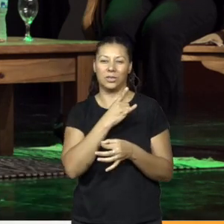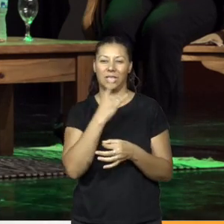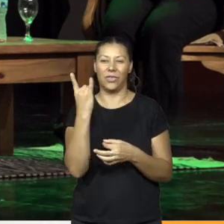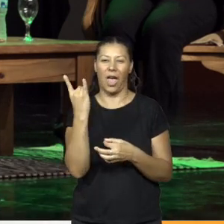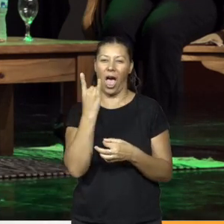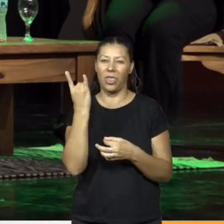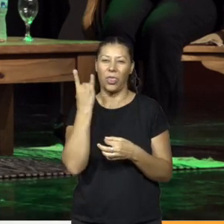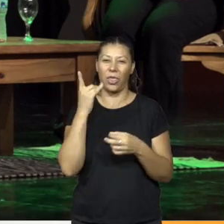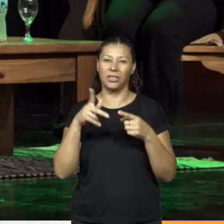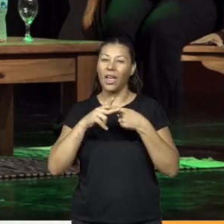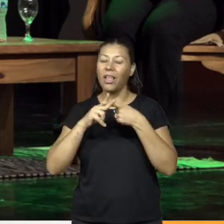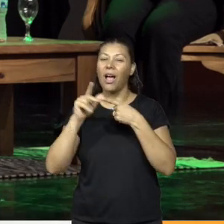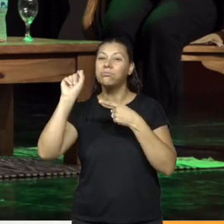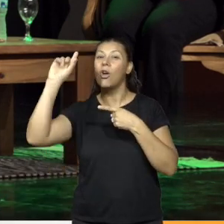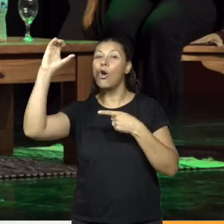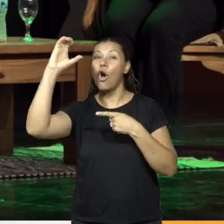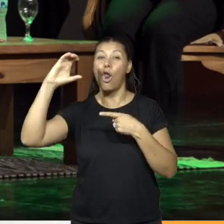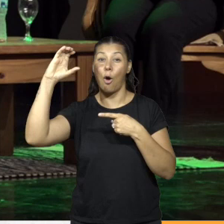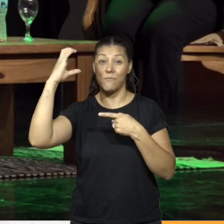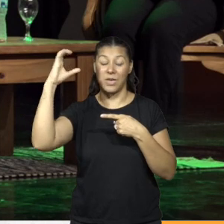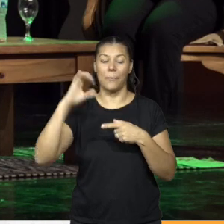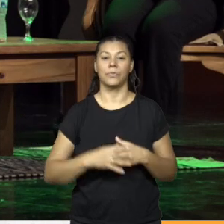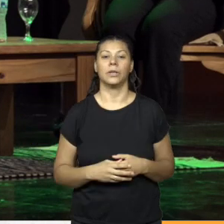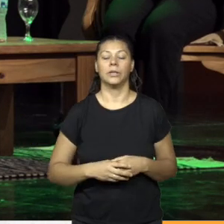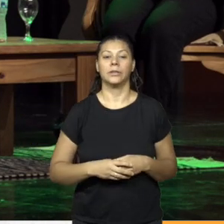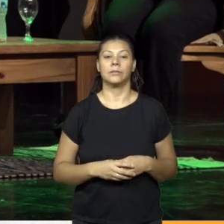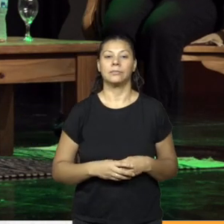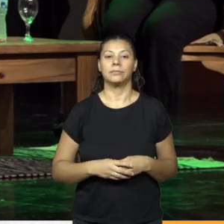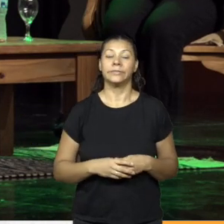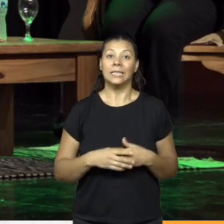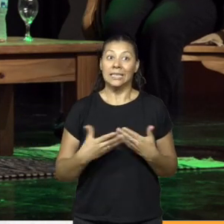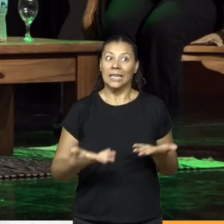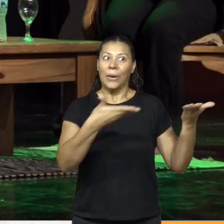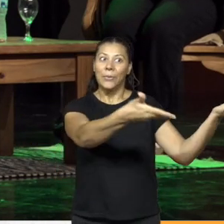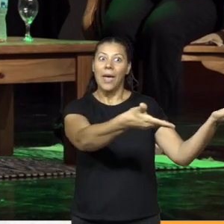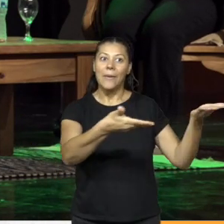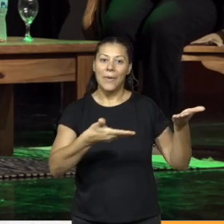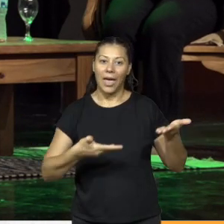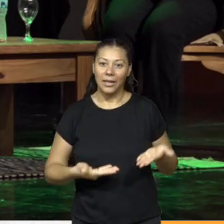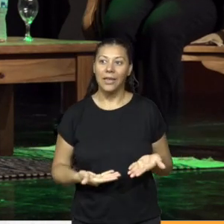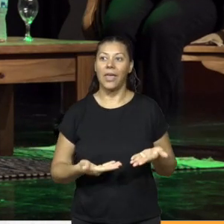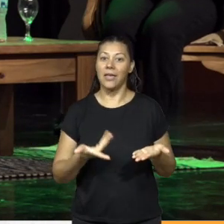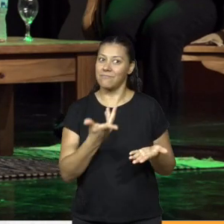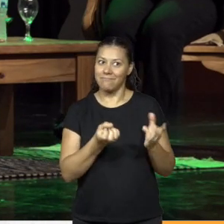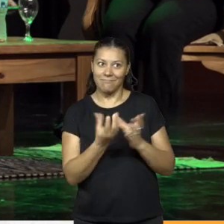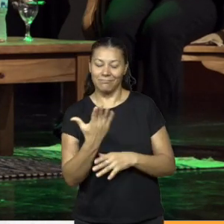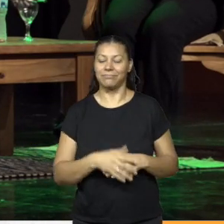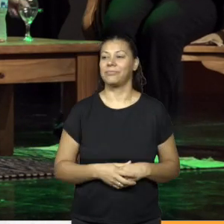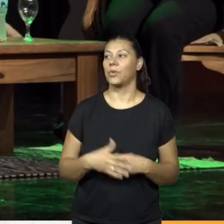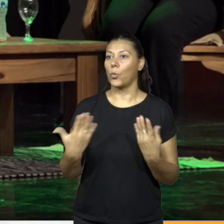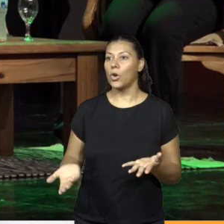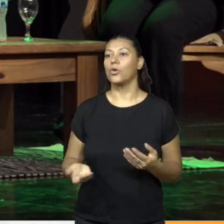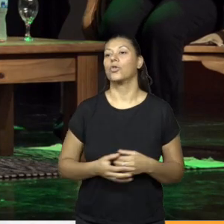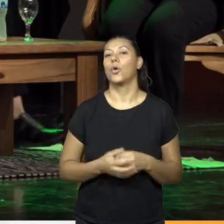climático, conservación y uso sostenible de los humedales. Así que bienvenida y adelante. Bueno, buenas